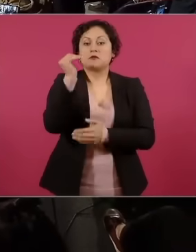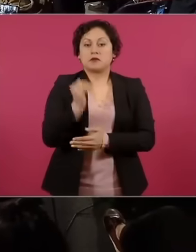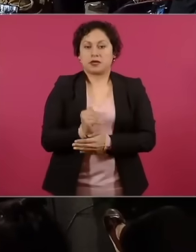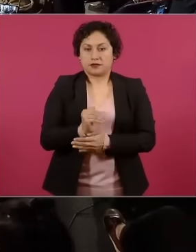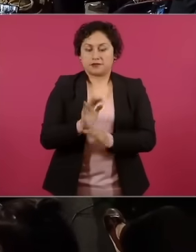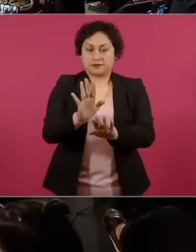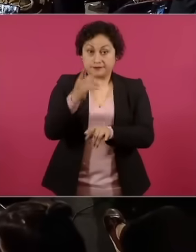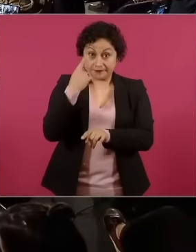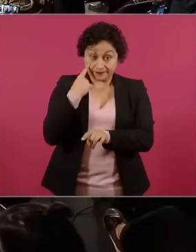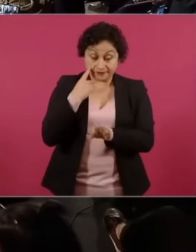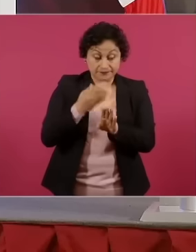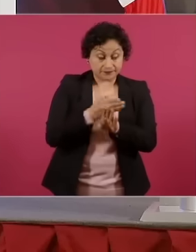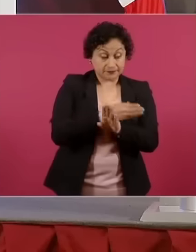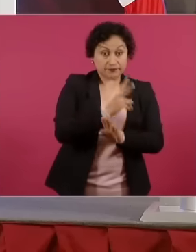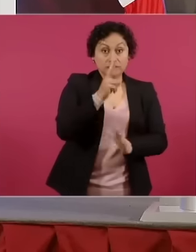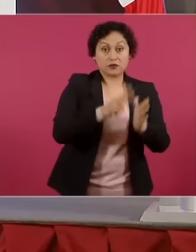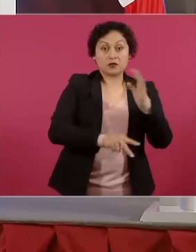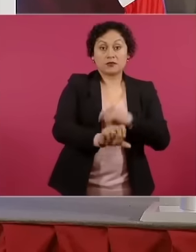el pacto de silencio,